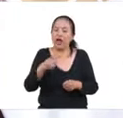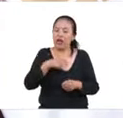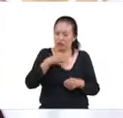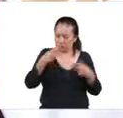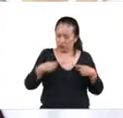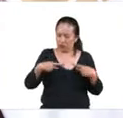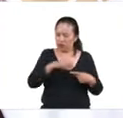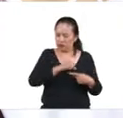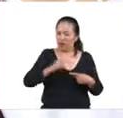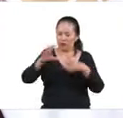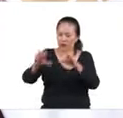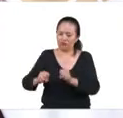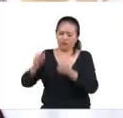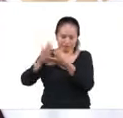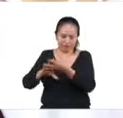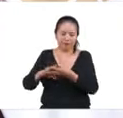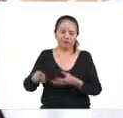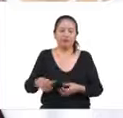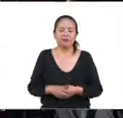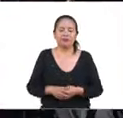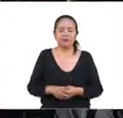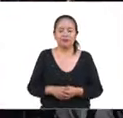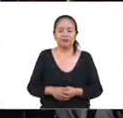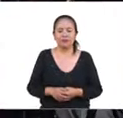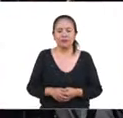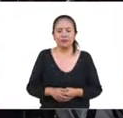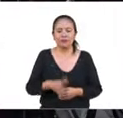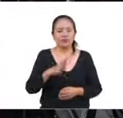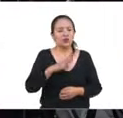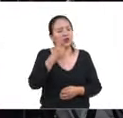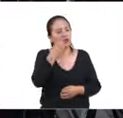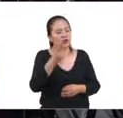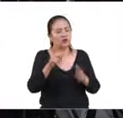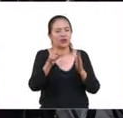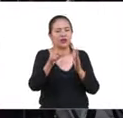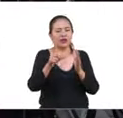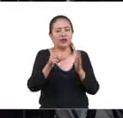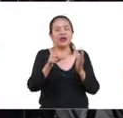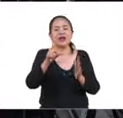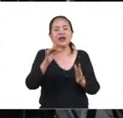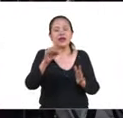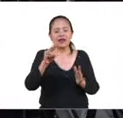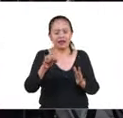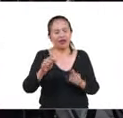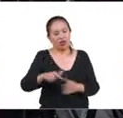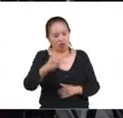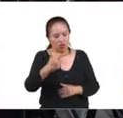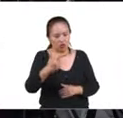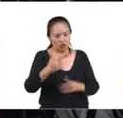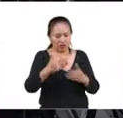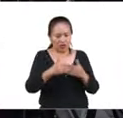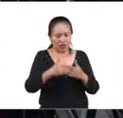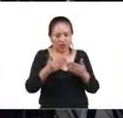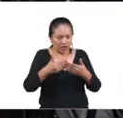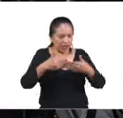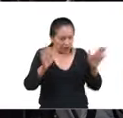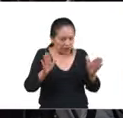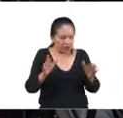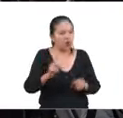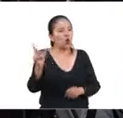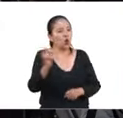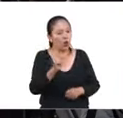detenciones. También en este mismo tema del metro, nos había adelantado que la línea 12 se iba a reabrir por tramos. ¿Ya estará listo el primer tramo?